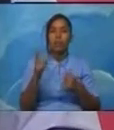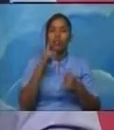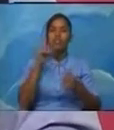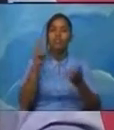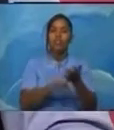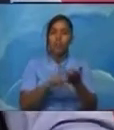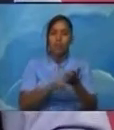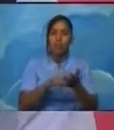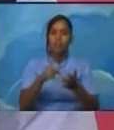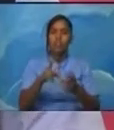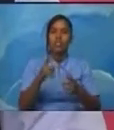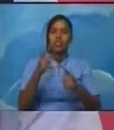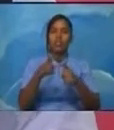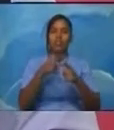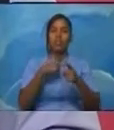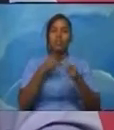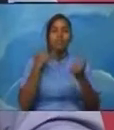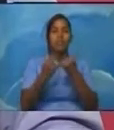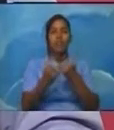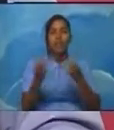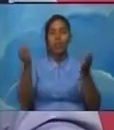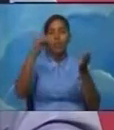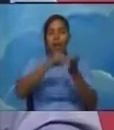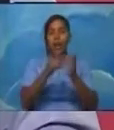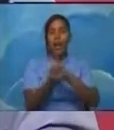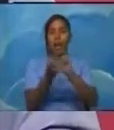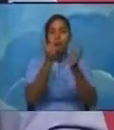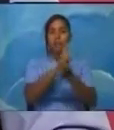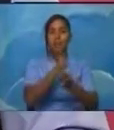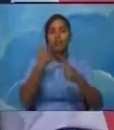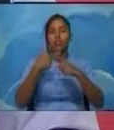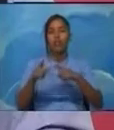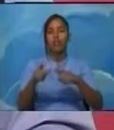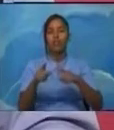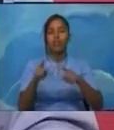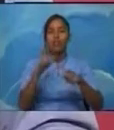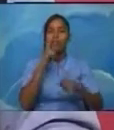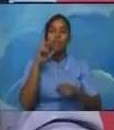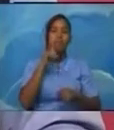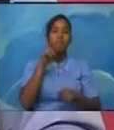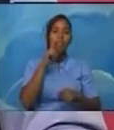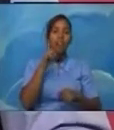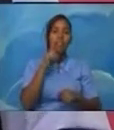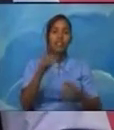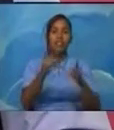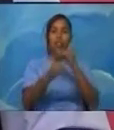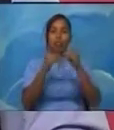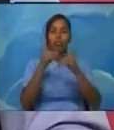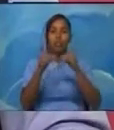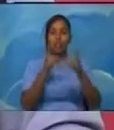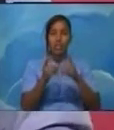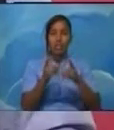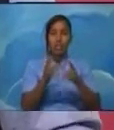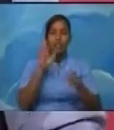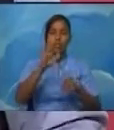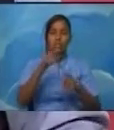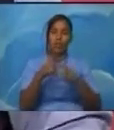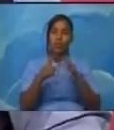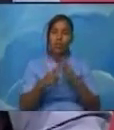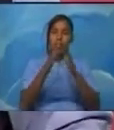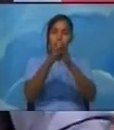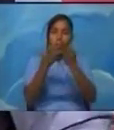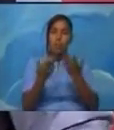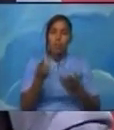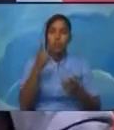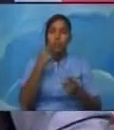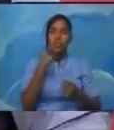como que tenemos la cosa. Terminan convirtiéndose en fieles seguidores de José Smith, porque no es así la cosa. La Biblia nos